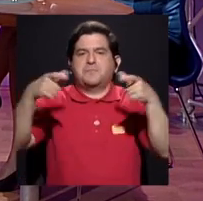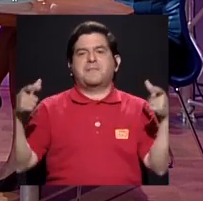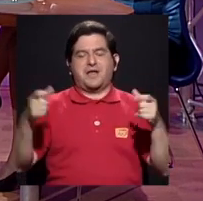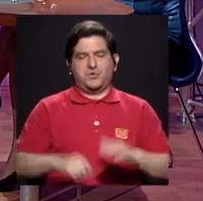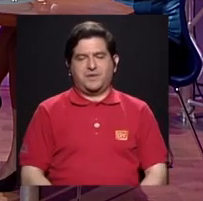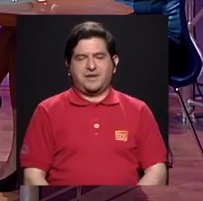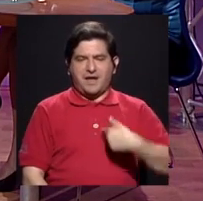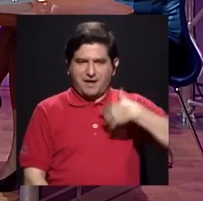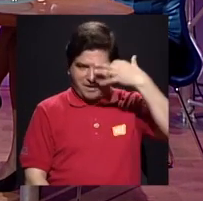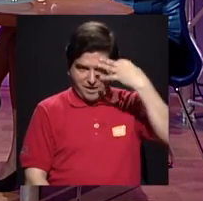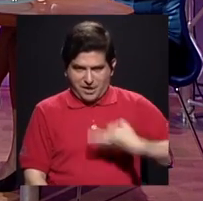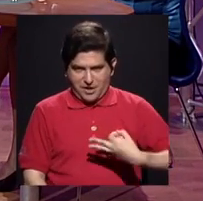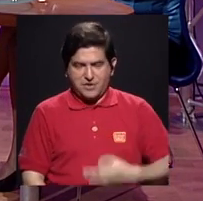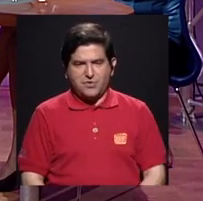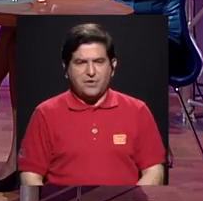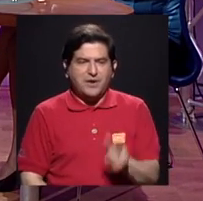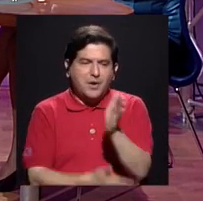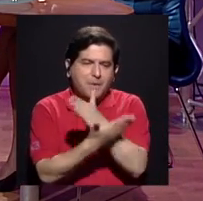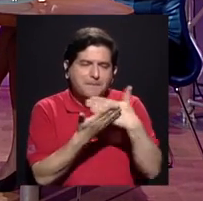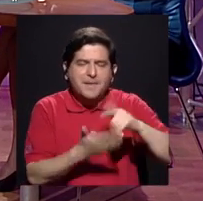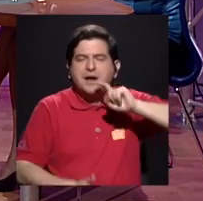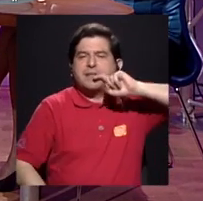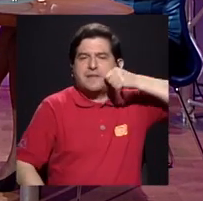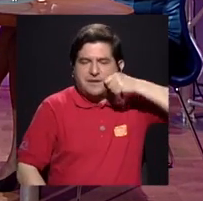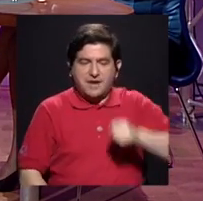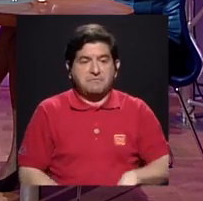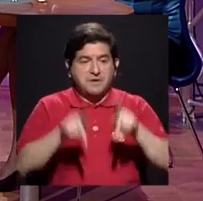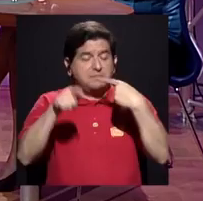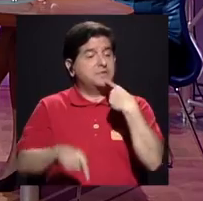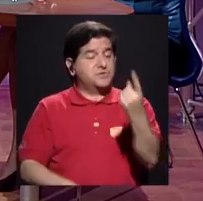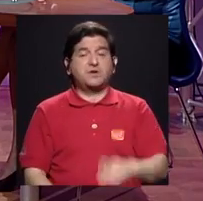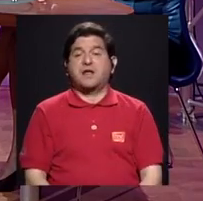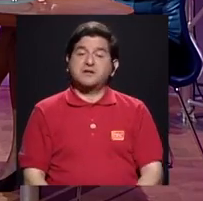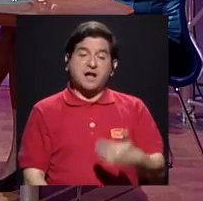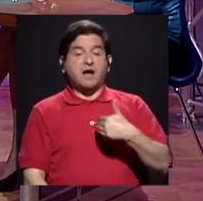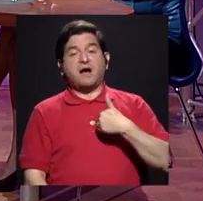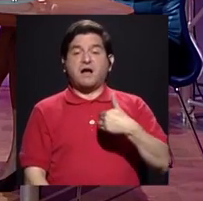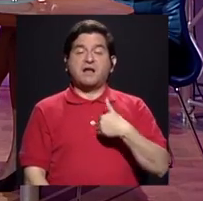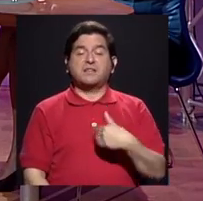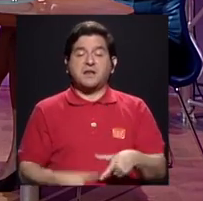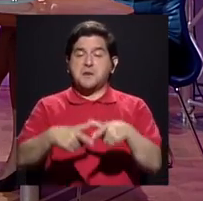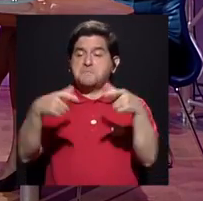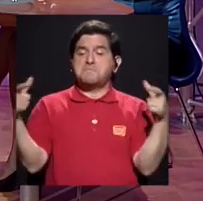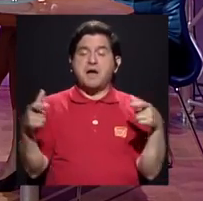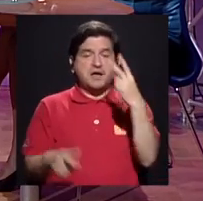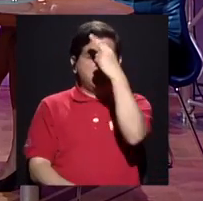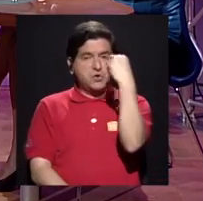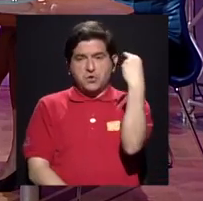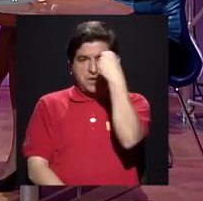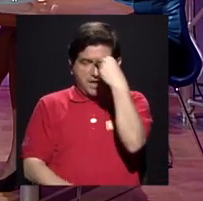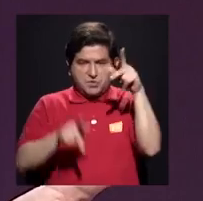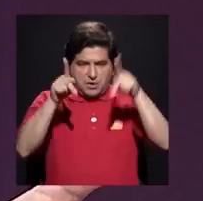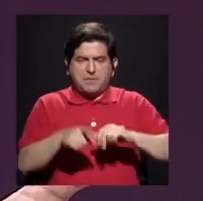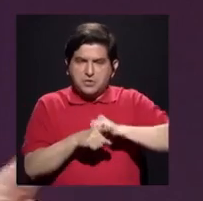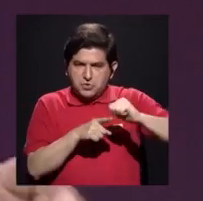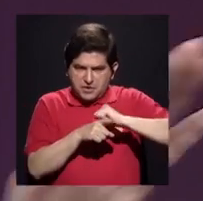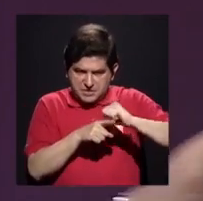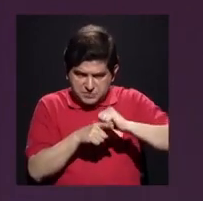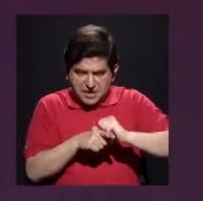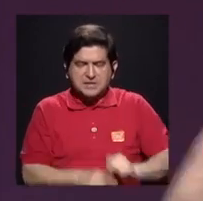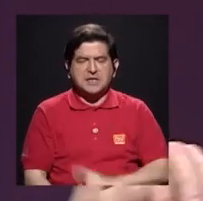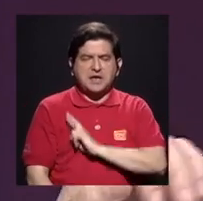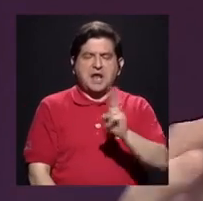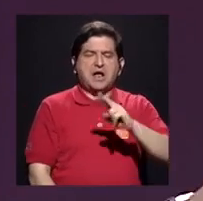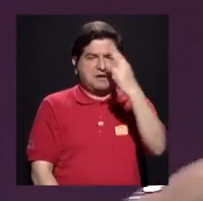que yo creo que aquí está en parte la clave la gente dice como tenemos una mayoría católica de gente practicante del catolicismo